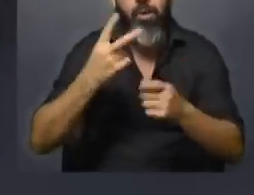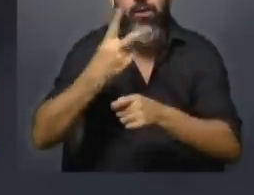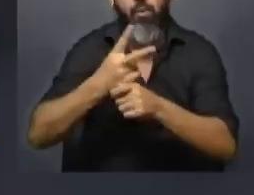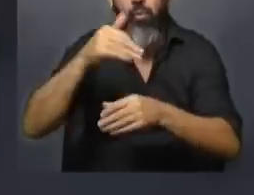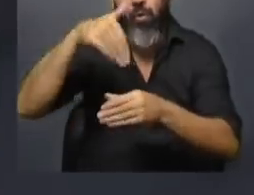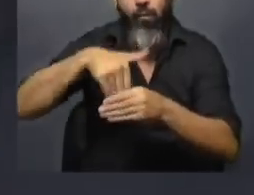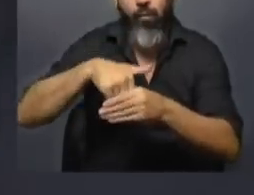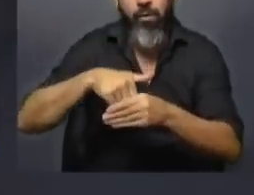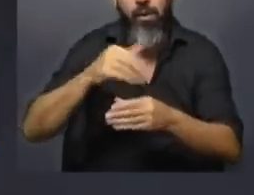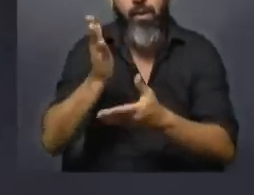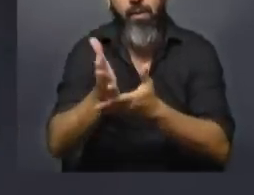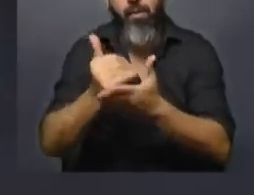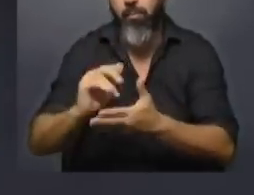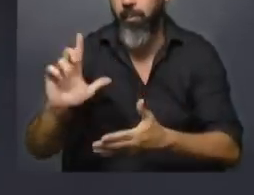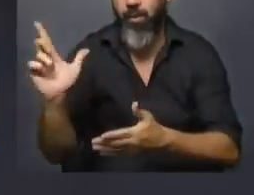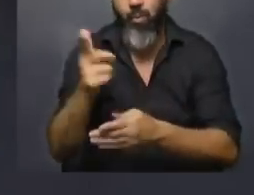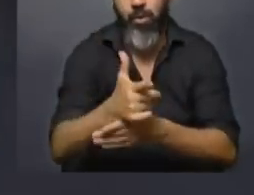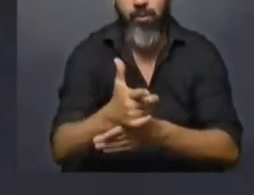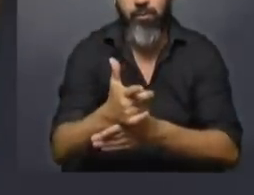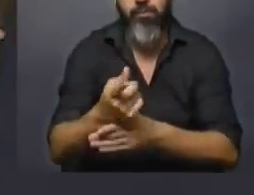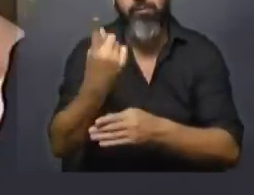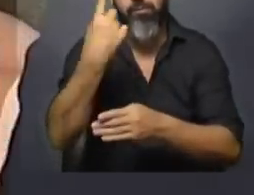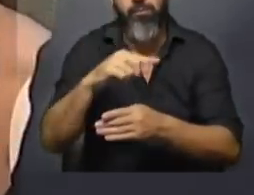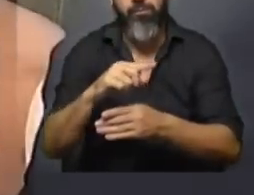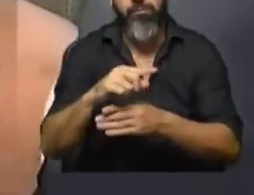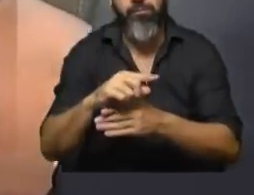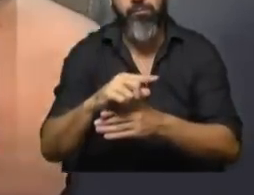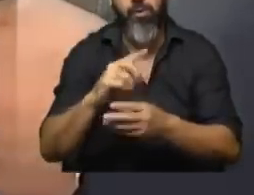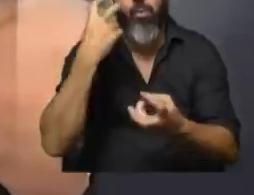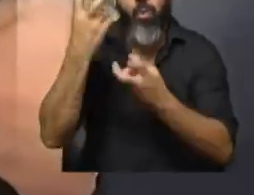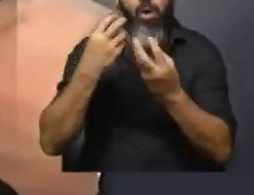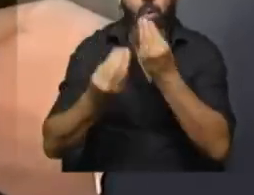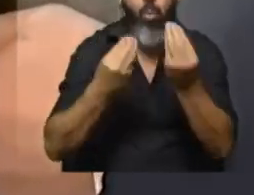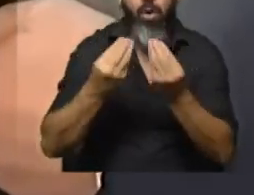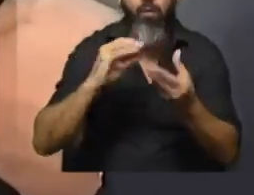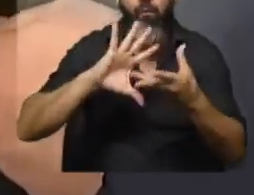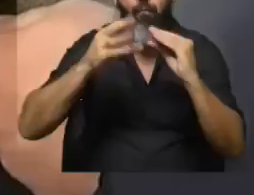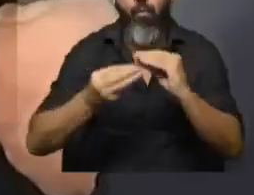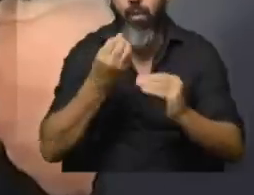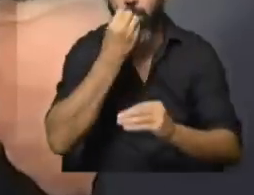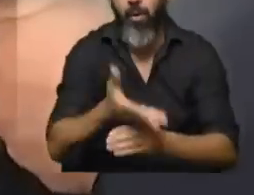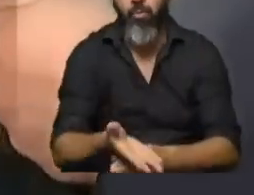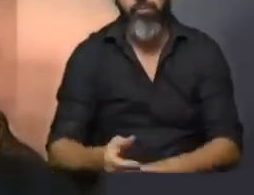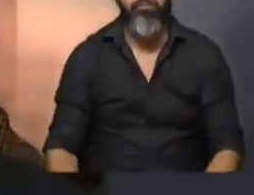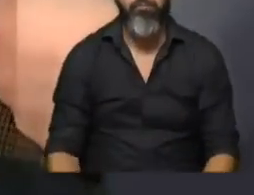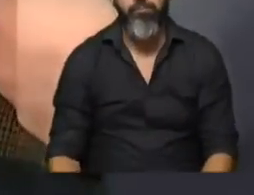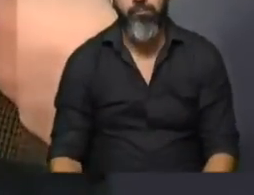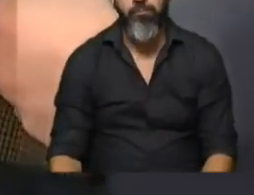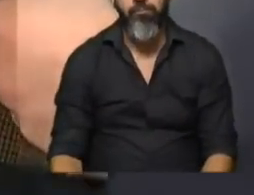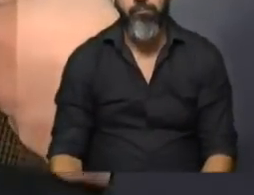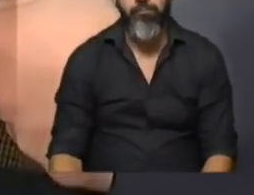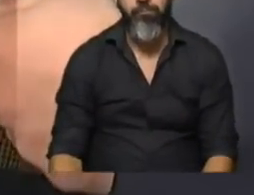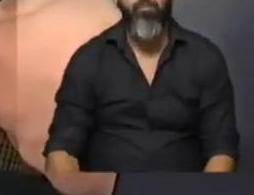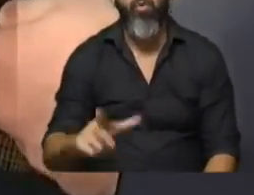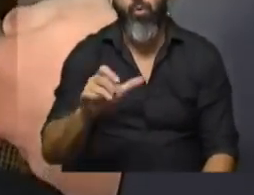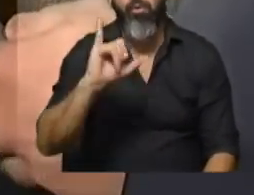vuelta en los departamentales eso no existe Por consiguiente nosotros tenemos que buscar Cuáles son los otros caminos Por supuesto que nosotros estamos